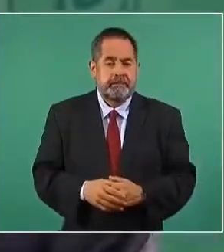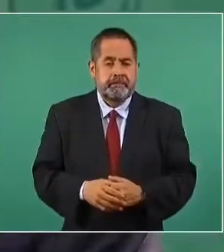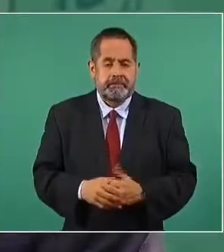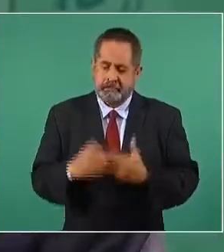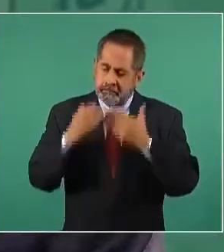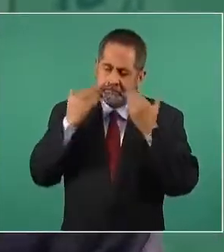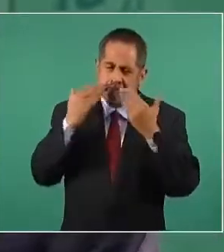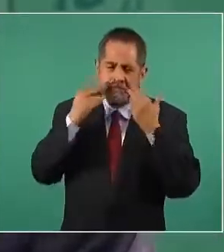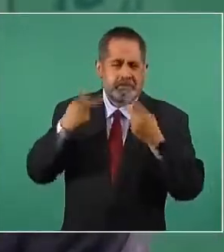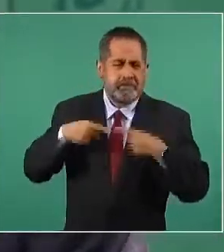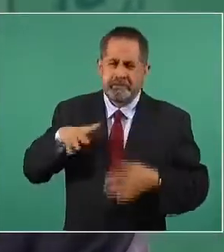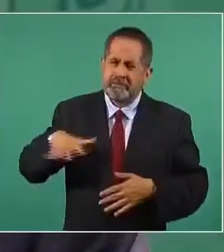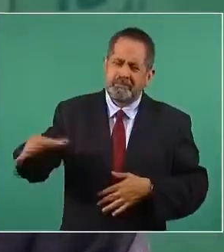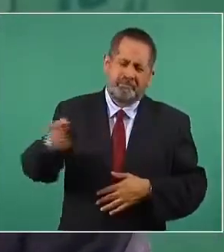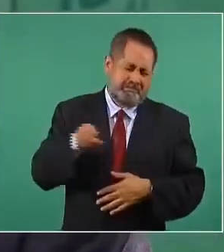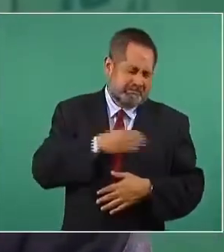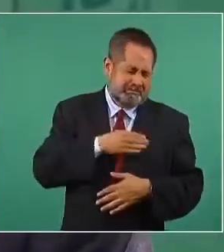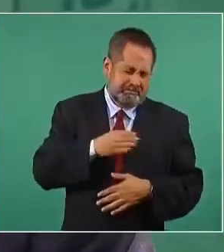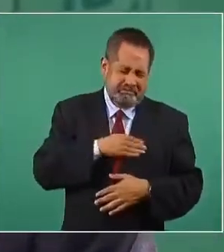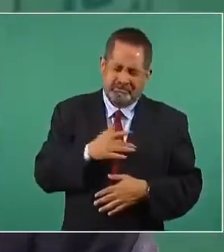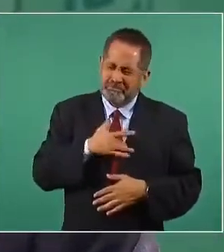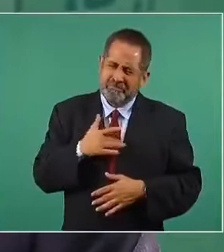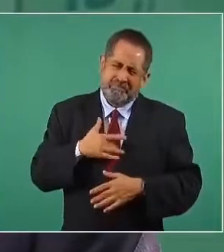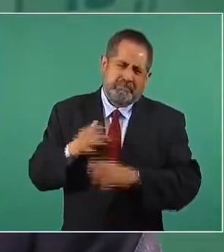es lo más noble que hay,